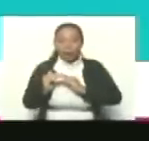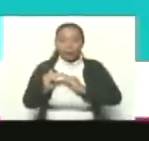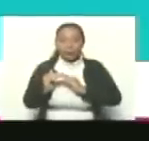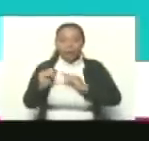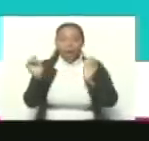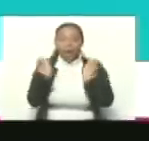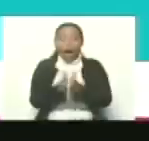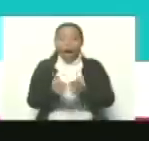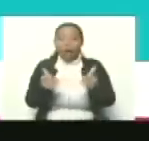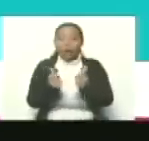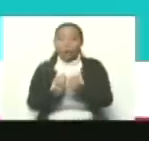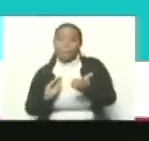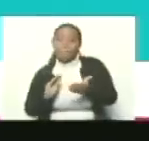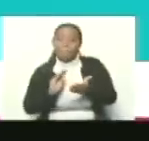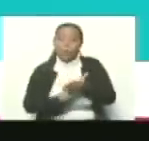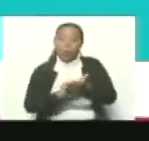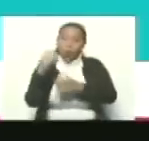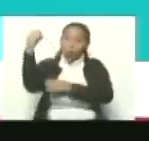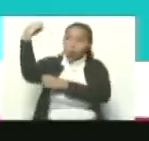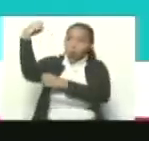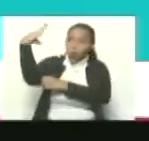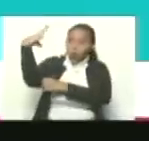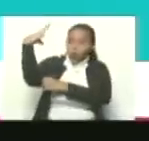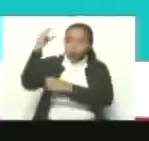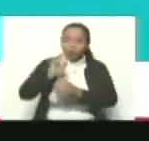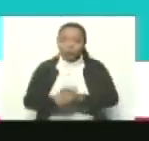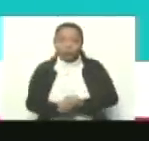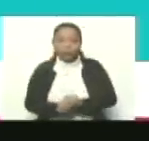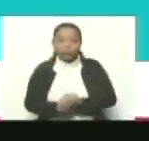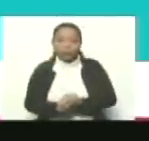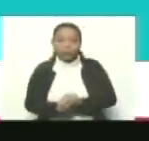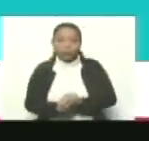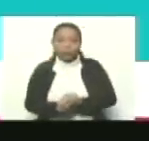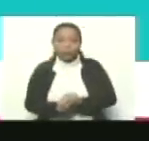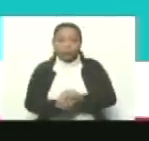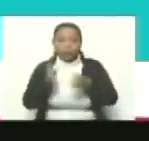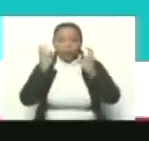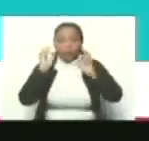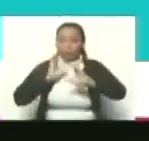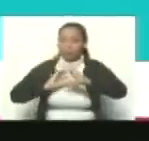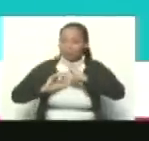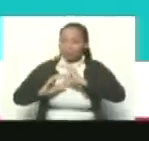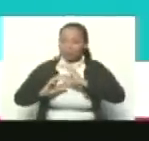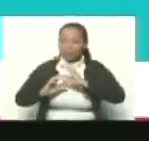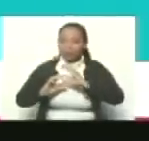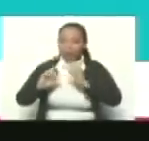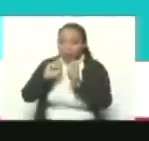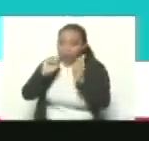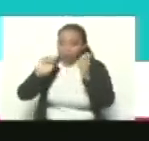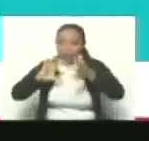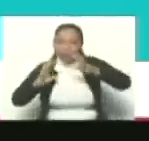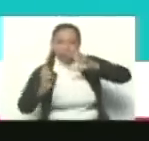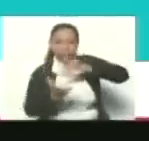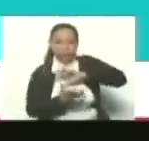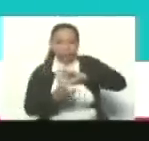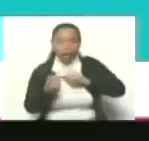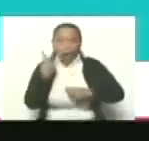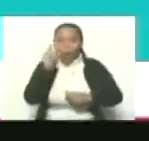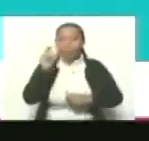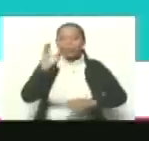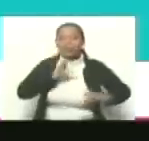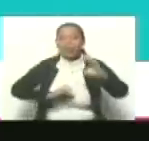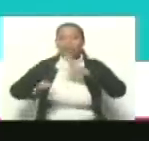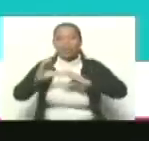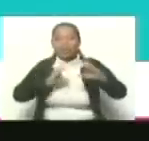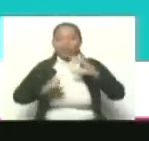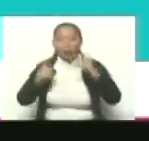Anzoátegui con la colocación del alumbrado público. En la sección Conversando con, hablaremos del cambio climático con Dirk Rafael Silen